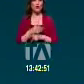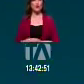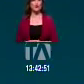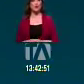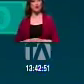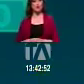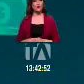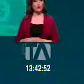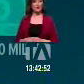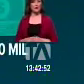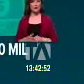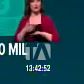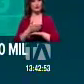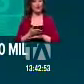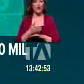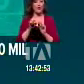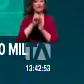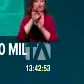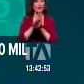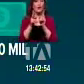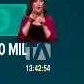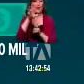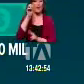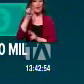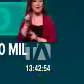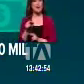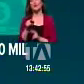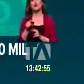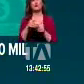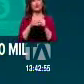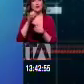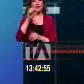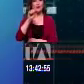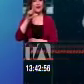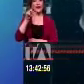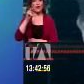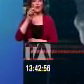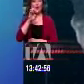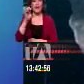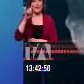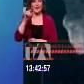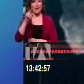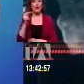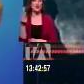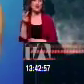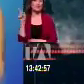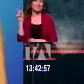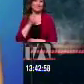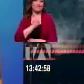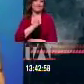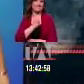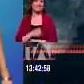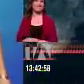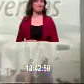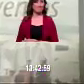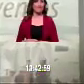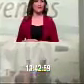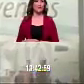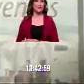periodo, otra donación de $30,000 de la empresa Salnoedán. Ambas firmas de Daniel Salcedo